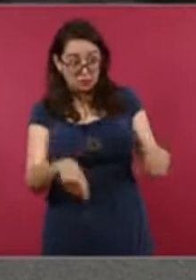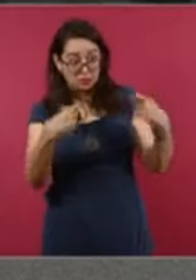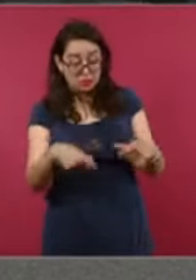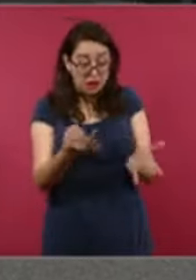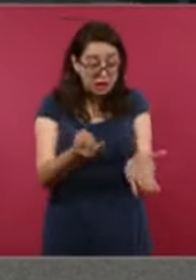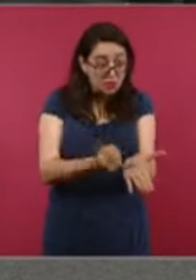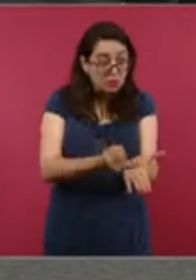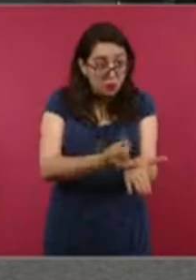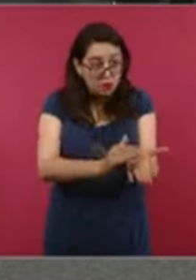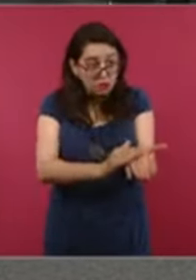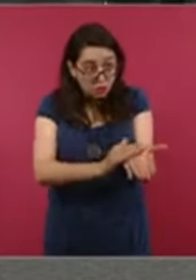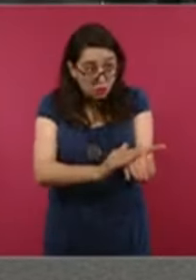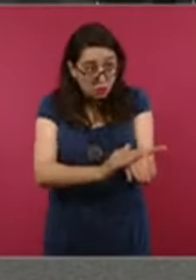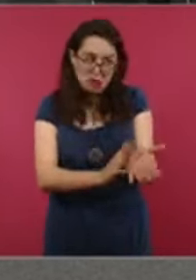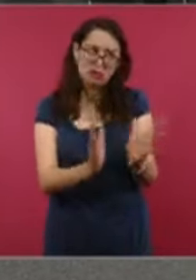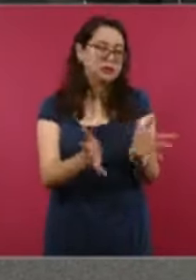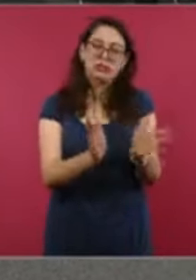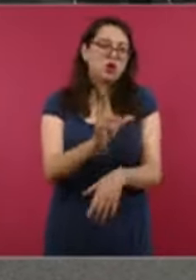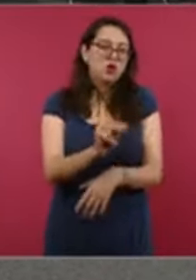Ya no se le condonan impuestos a Televisa.